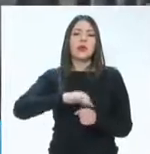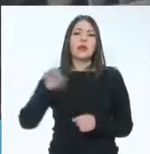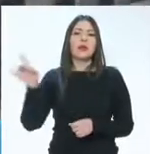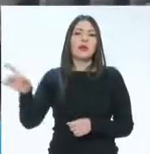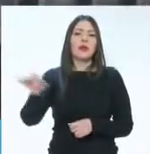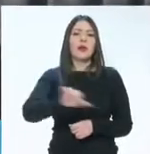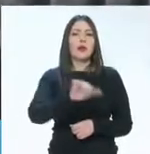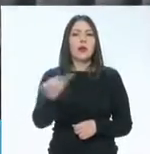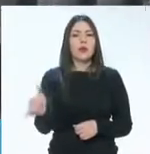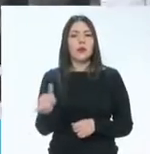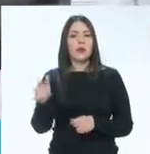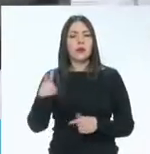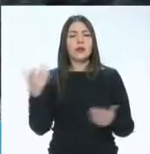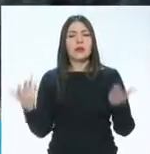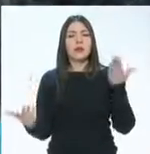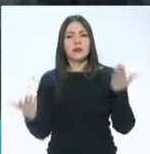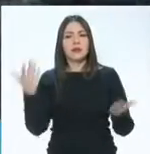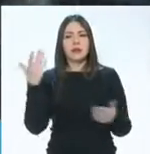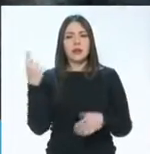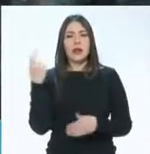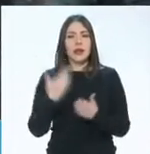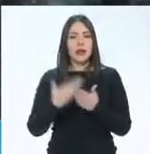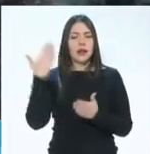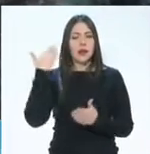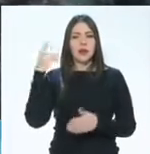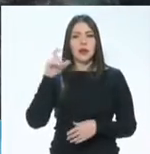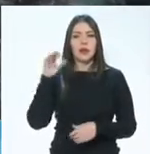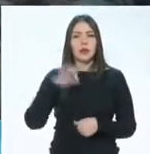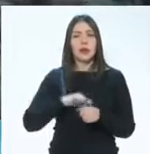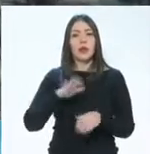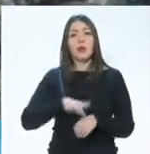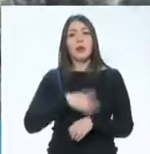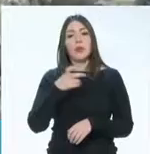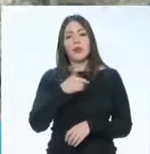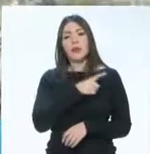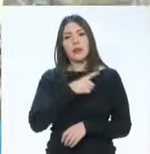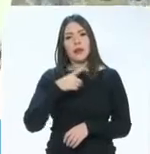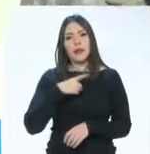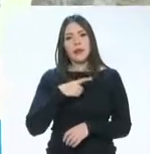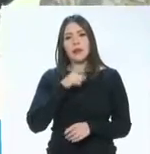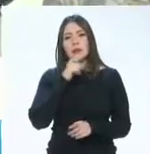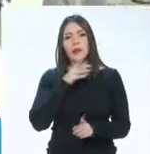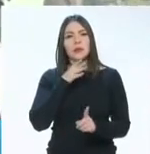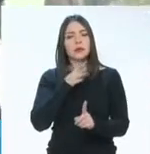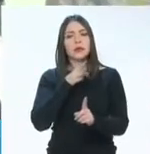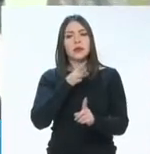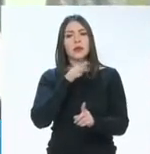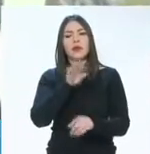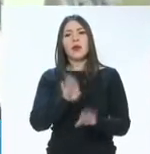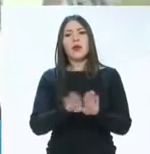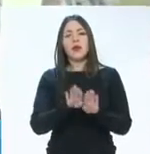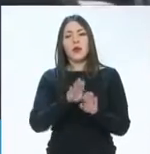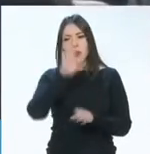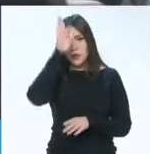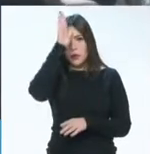elecciones presidenciales. Sobre esa base, pues mejor caminar sobre un terreno